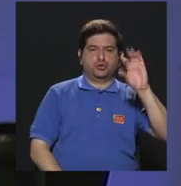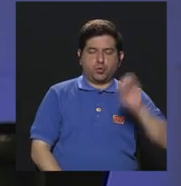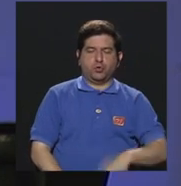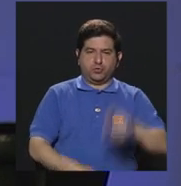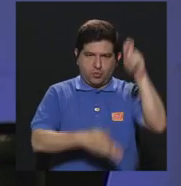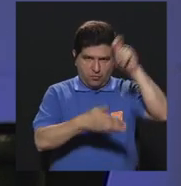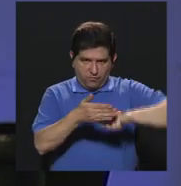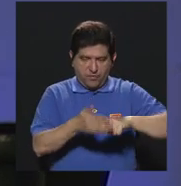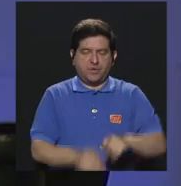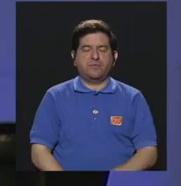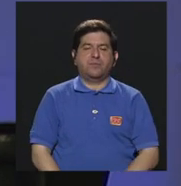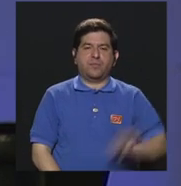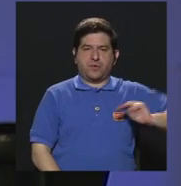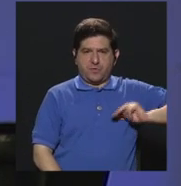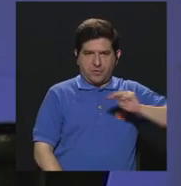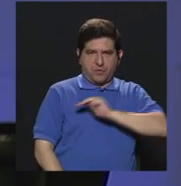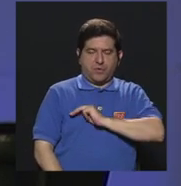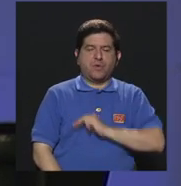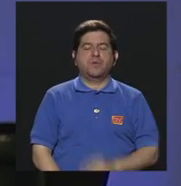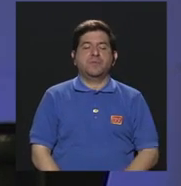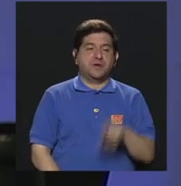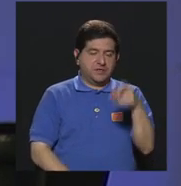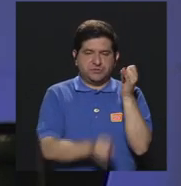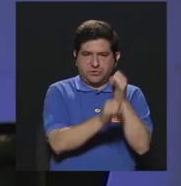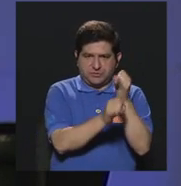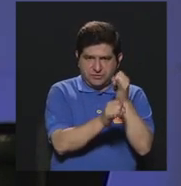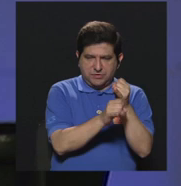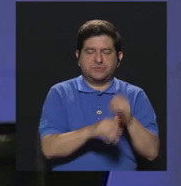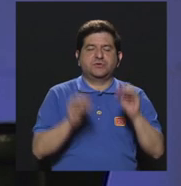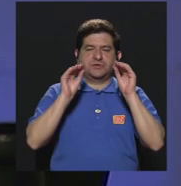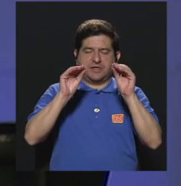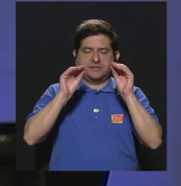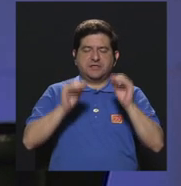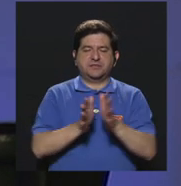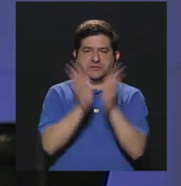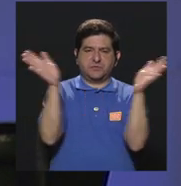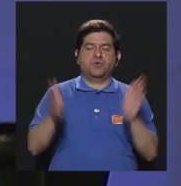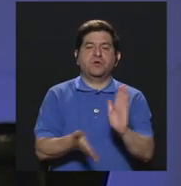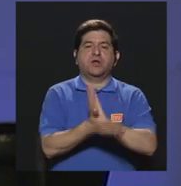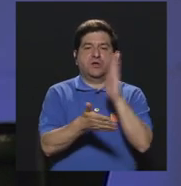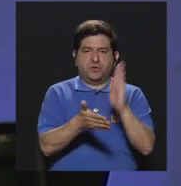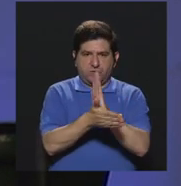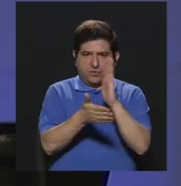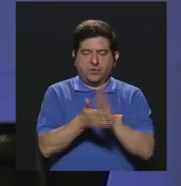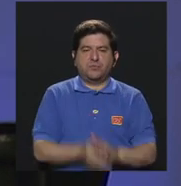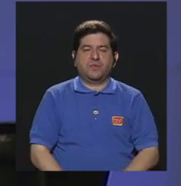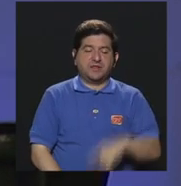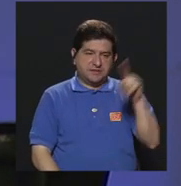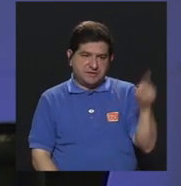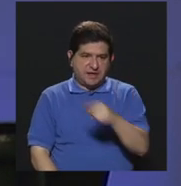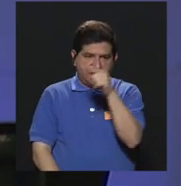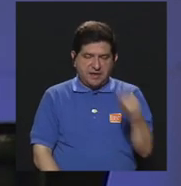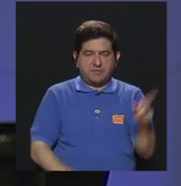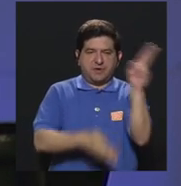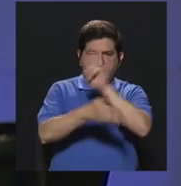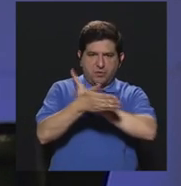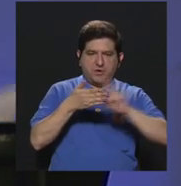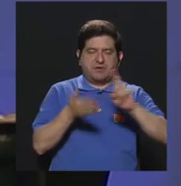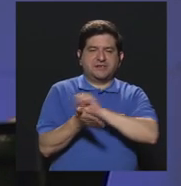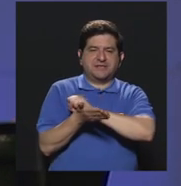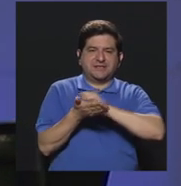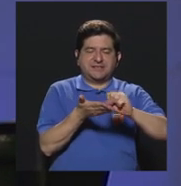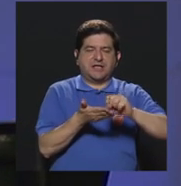firmó junto con su ministro de Institución de Instrucción Pública el documento que declaraba abolida la Universidad de Santo